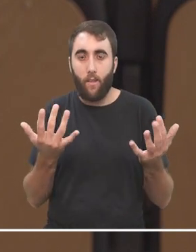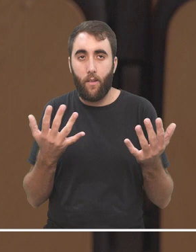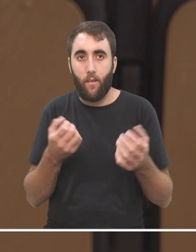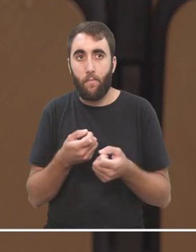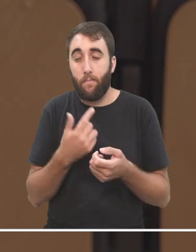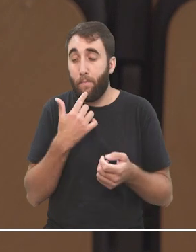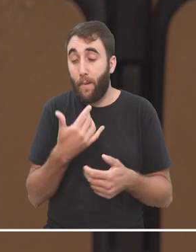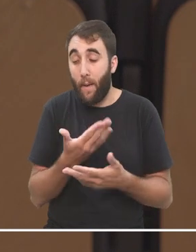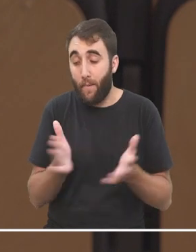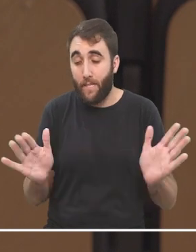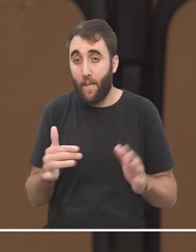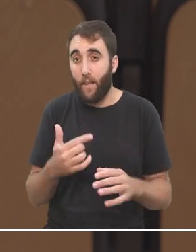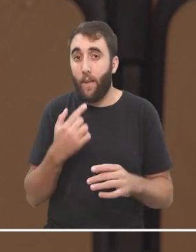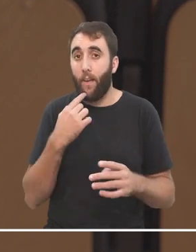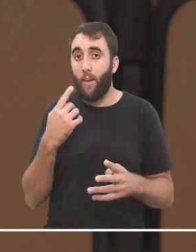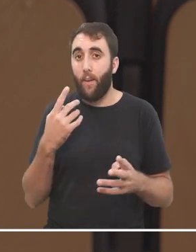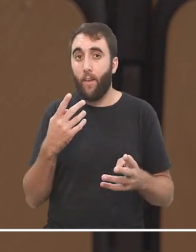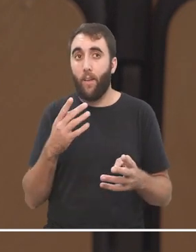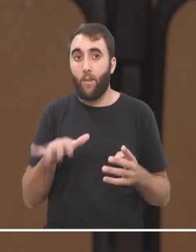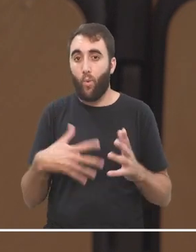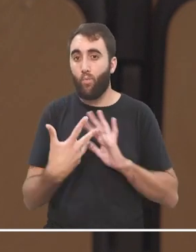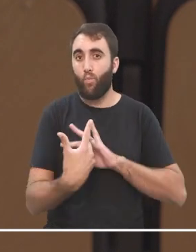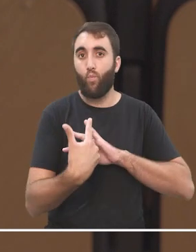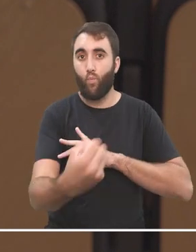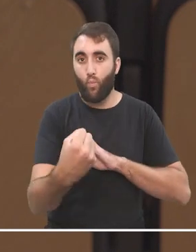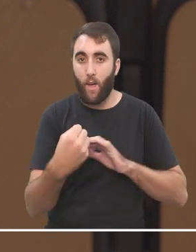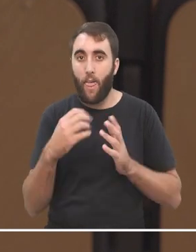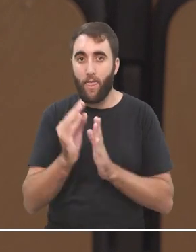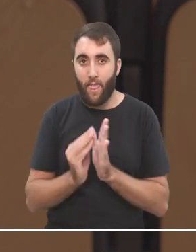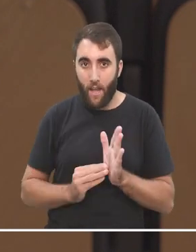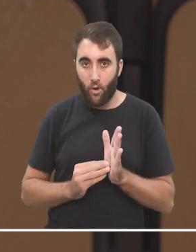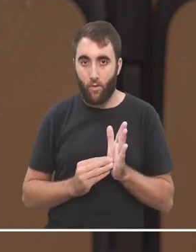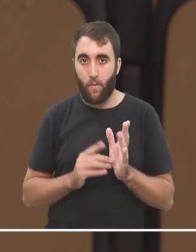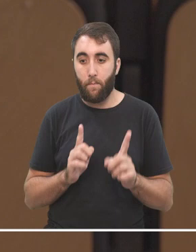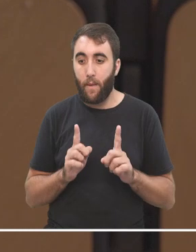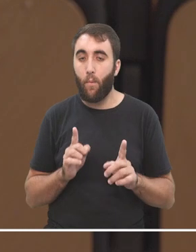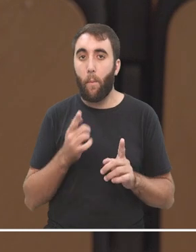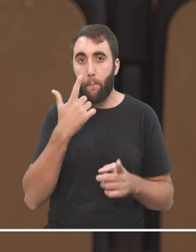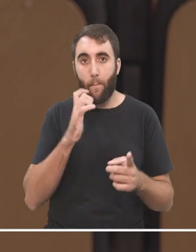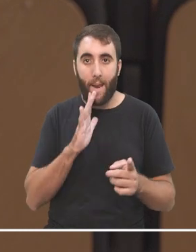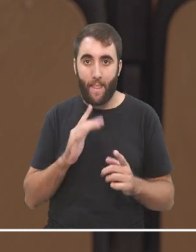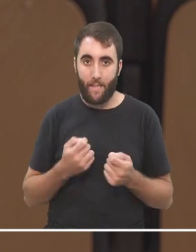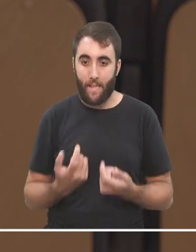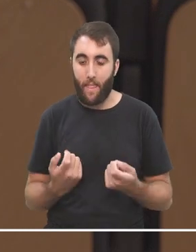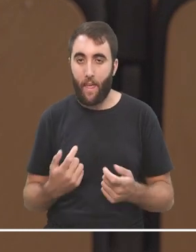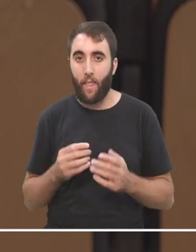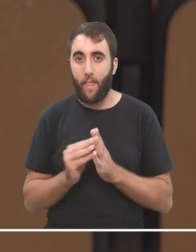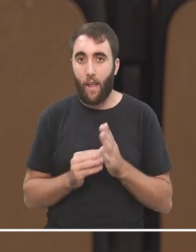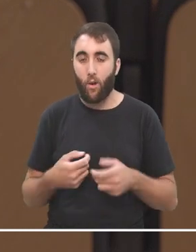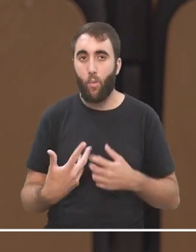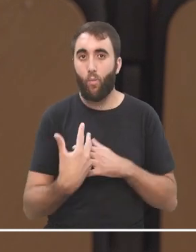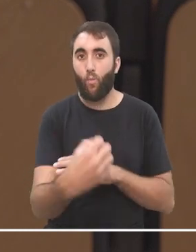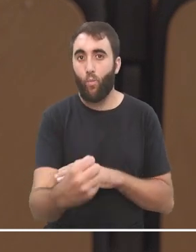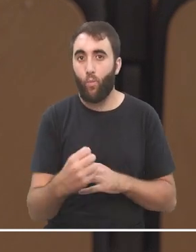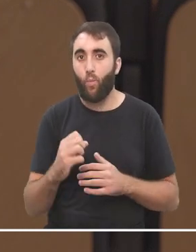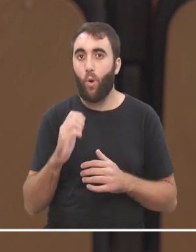para empezar, la maquinaria de extracción de datos, a veces a través de los propios padres, que llenan